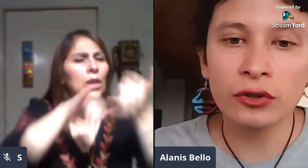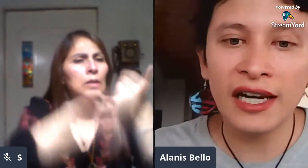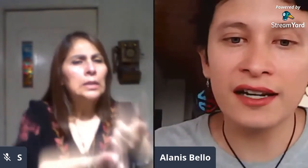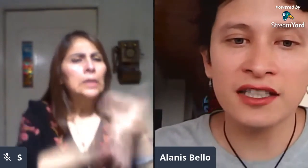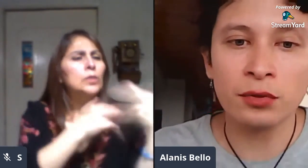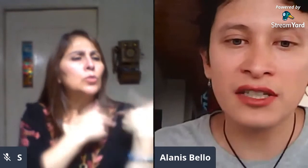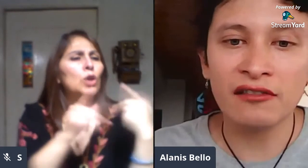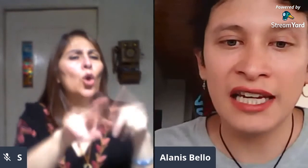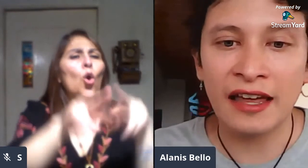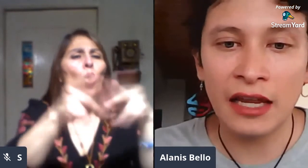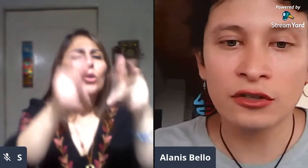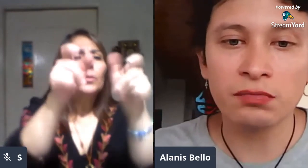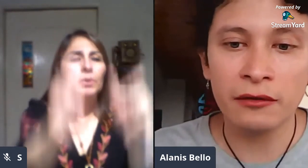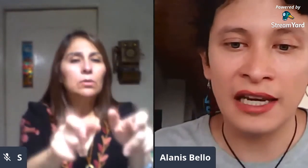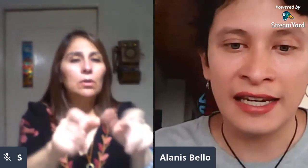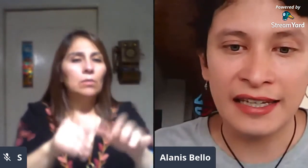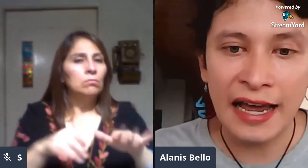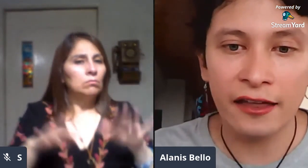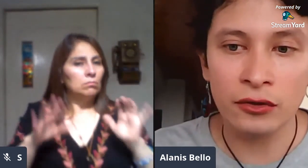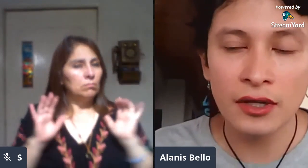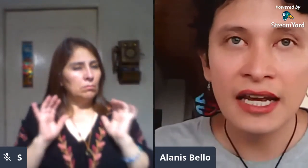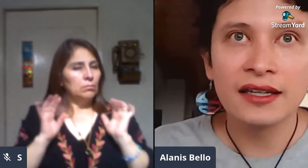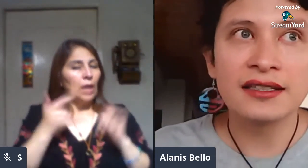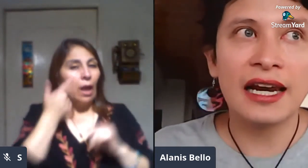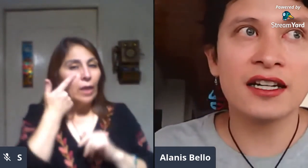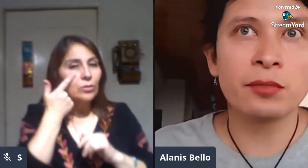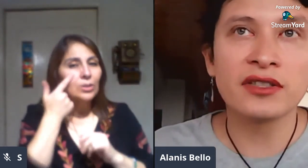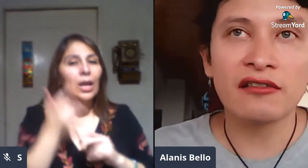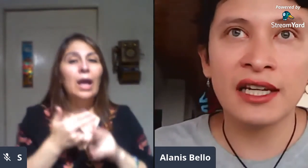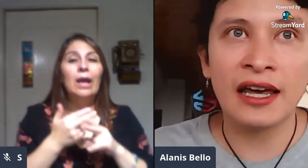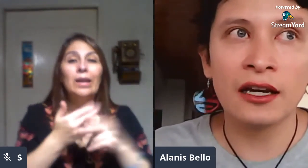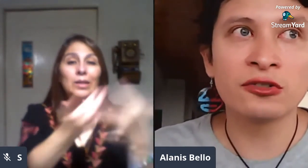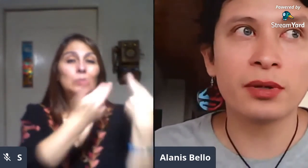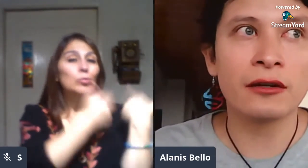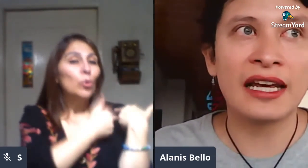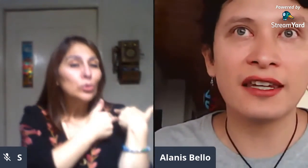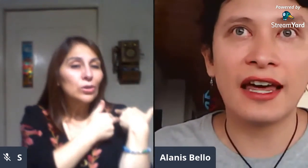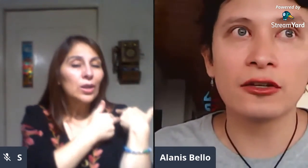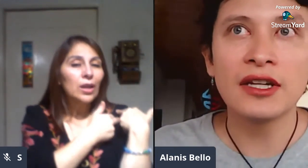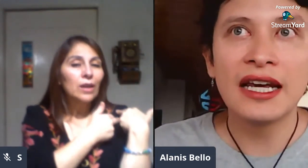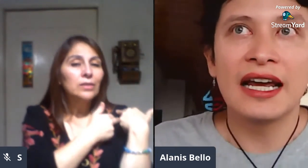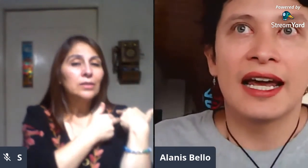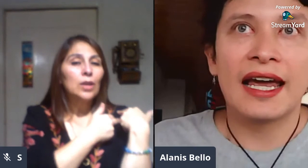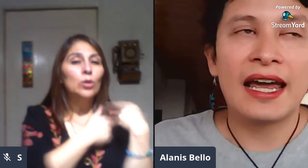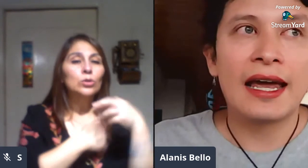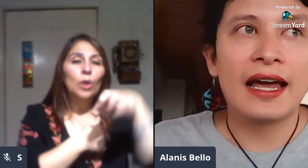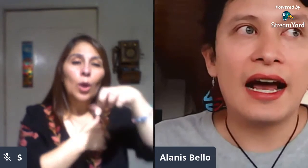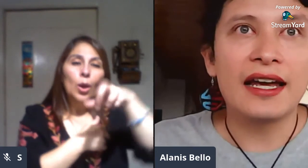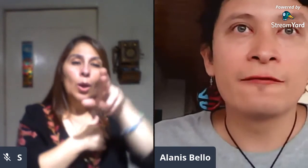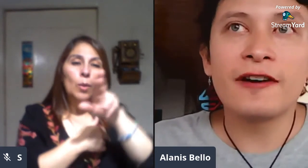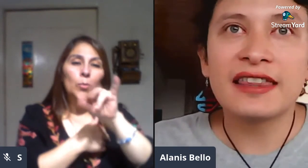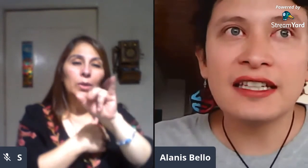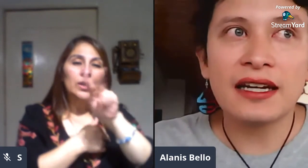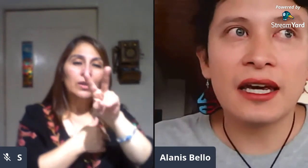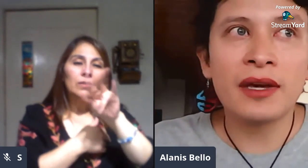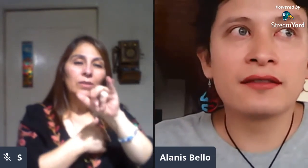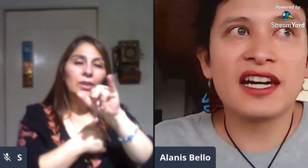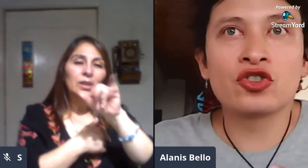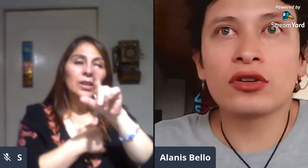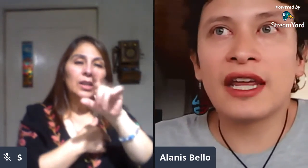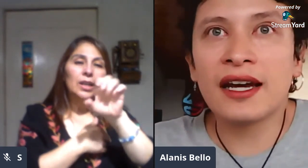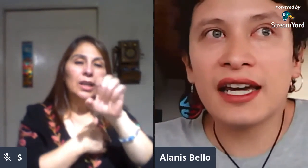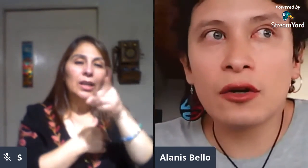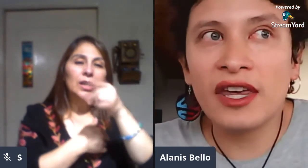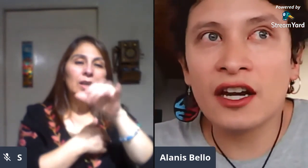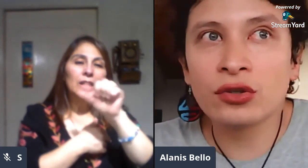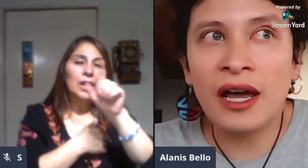al asunto de la responsabilidad de los privilegiados. Y es que la responsabilidad de los privilegiados enfatiza que mientras